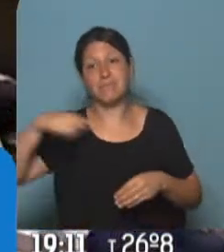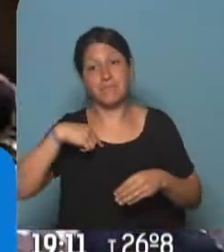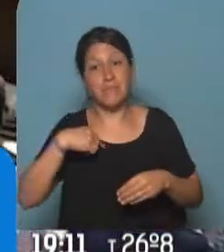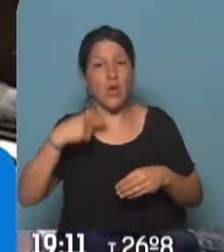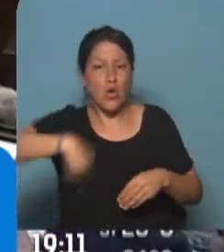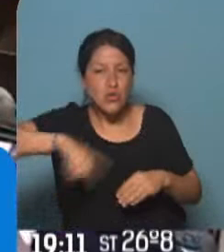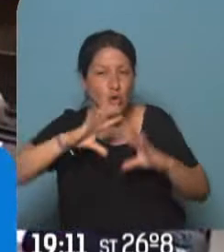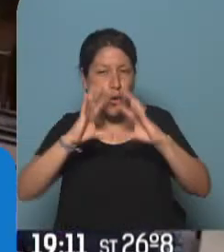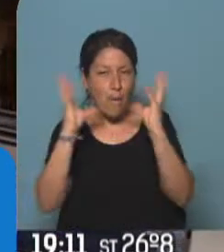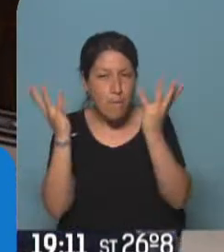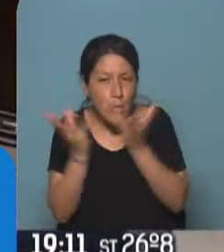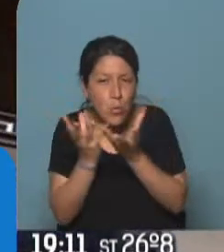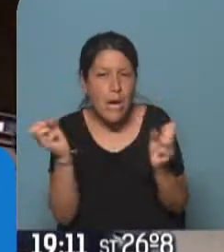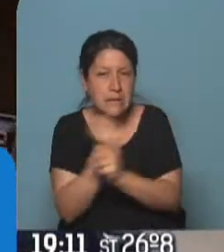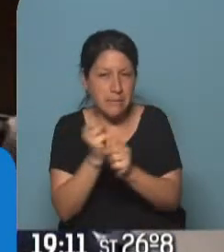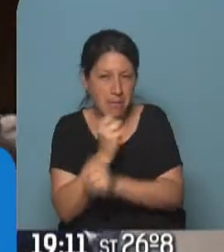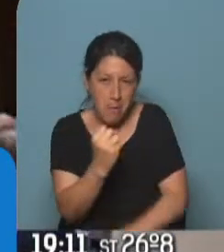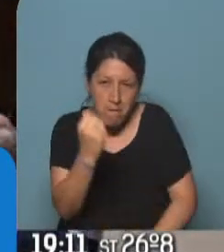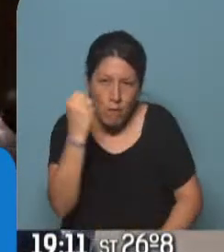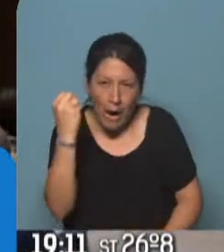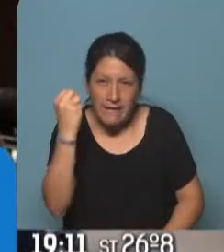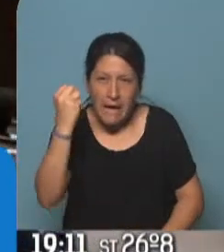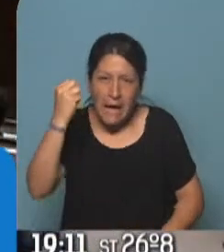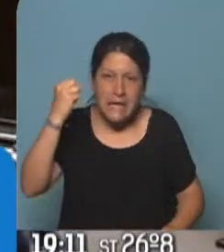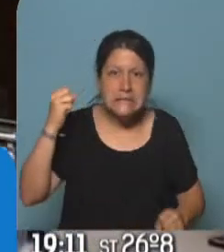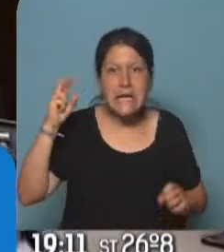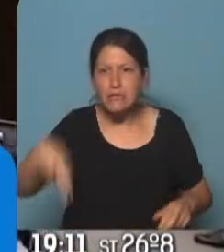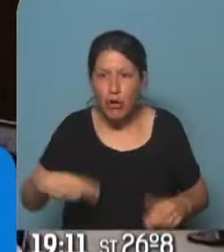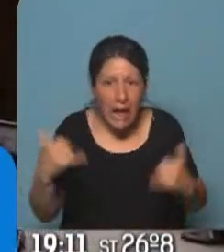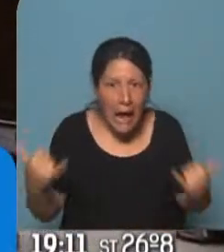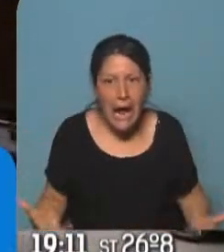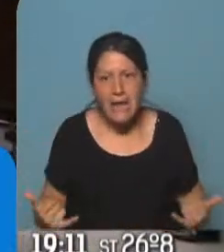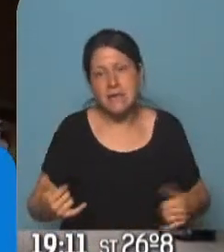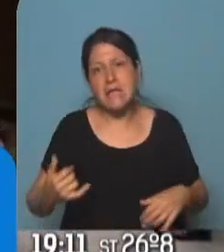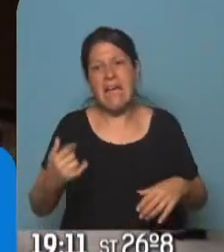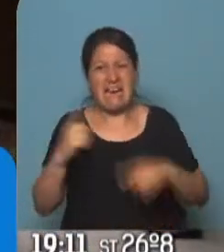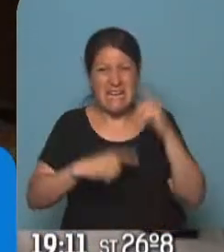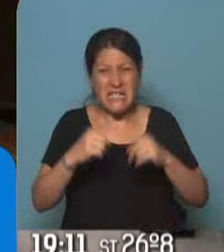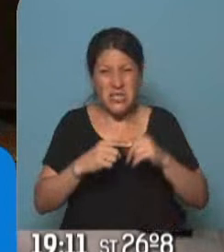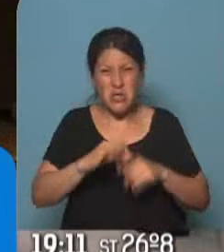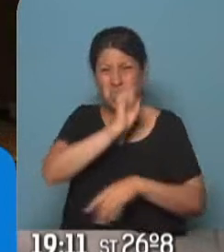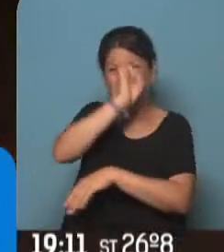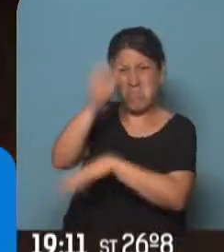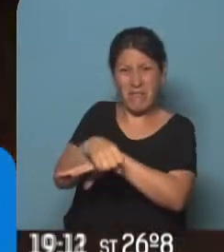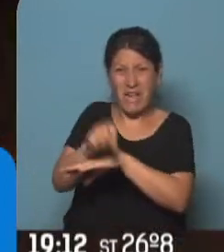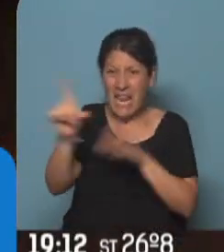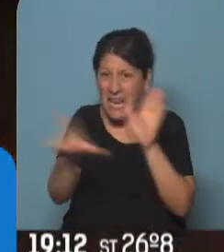mundo en el que los fuertes tengan la razón porque están en contra de las estructuras imperialistas